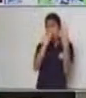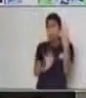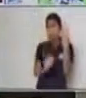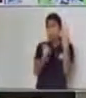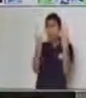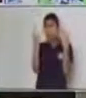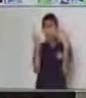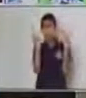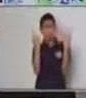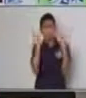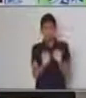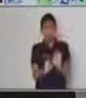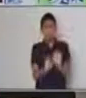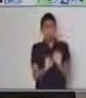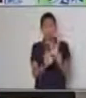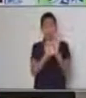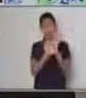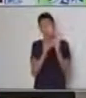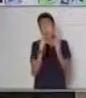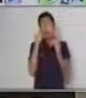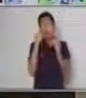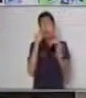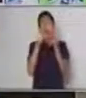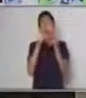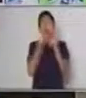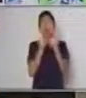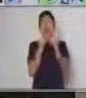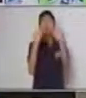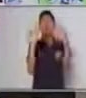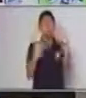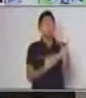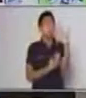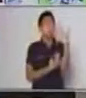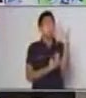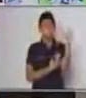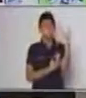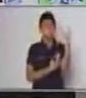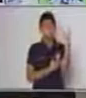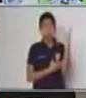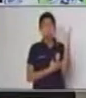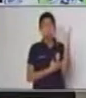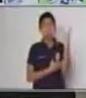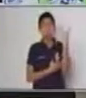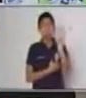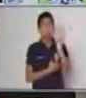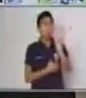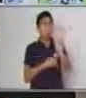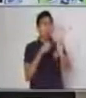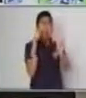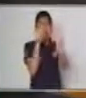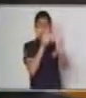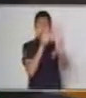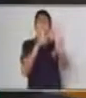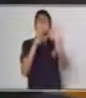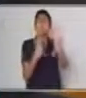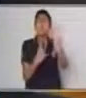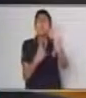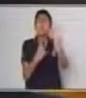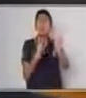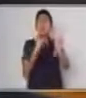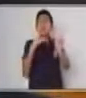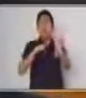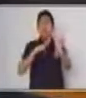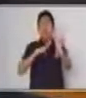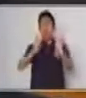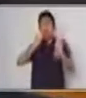ejemplo, el número 2. El número 2 es divisible únicamente